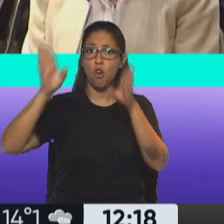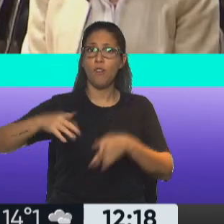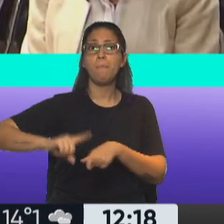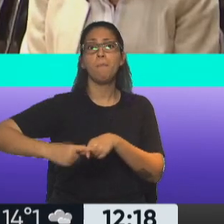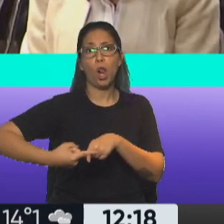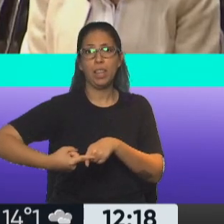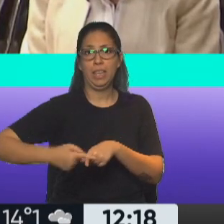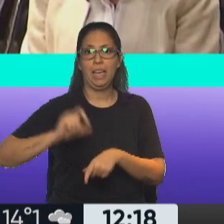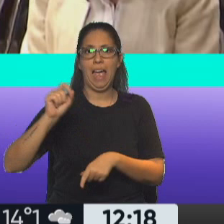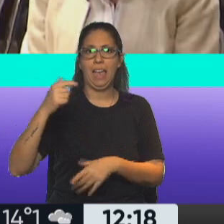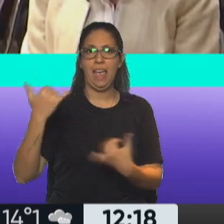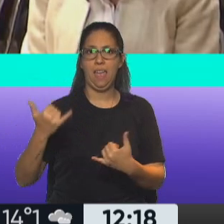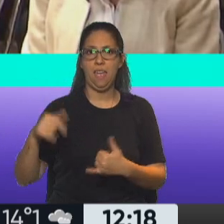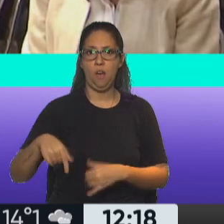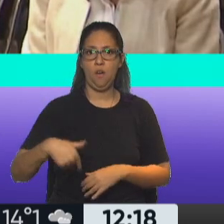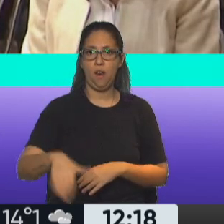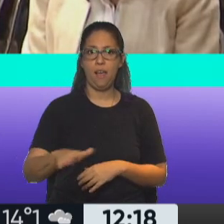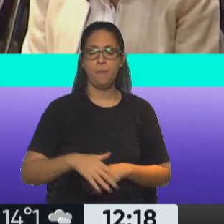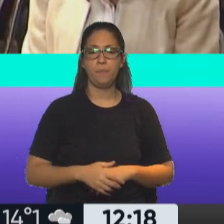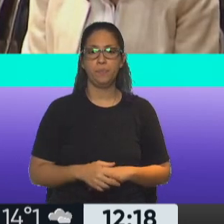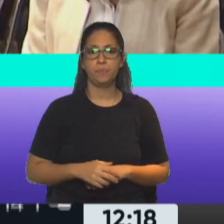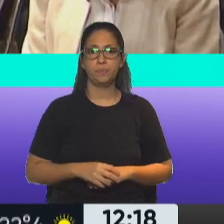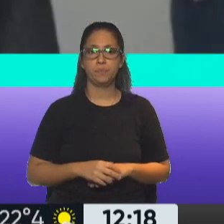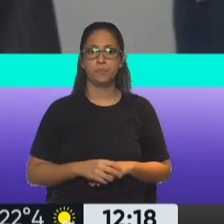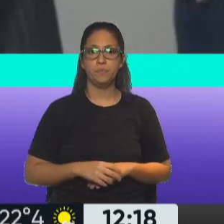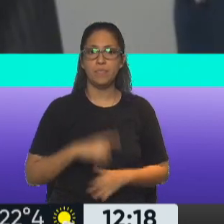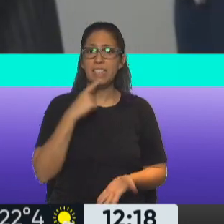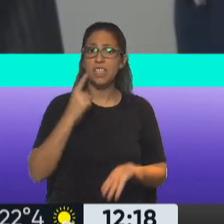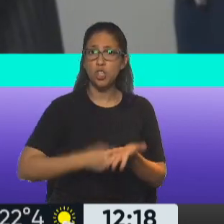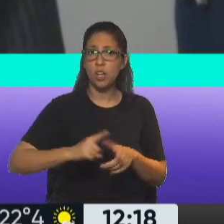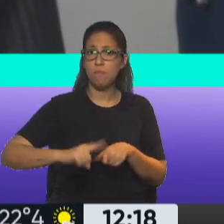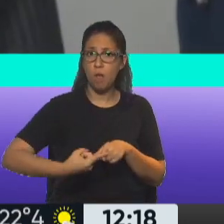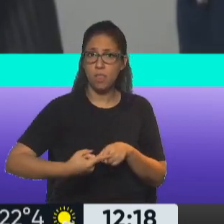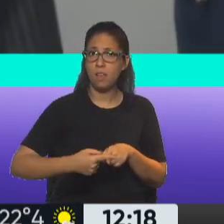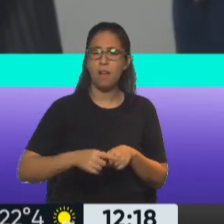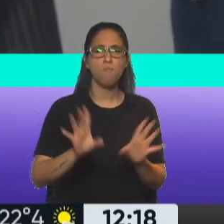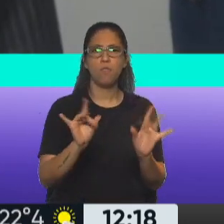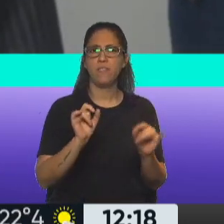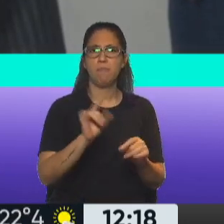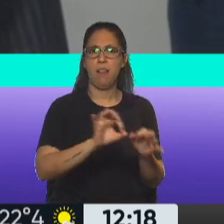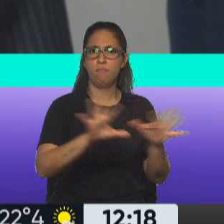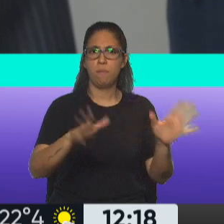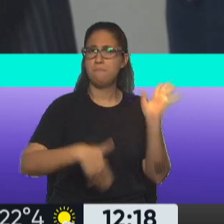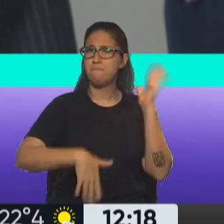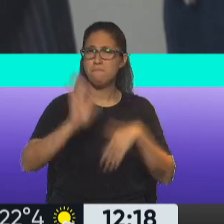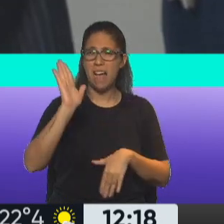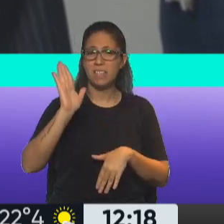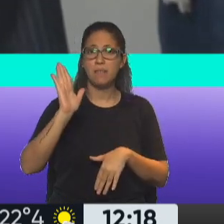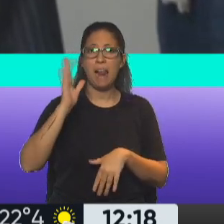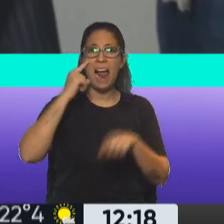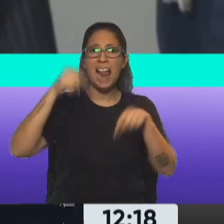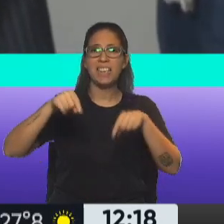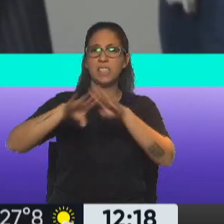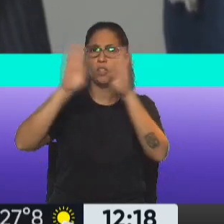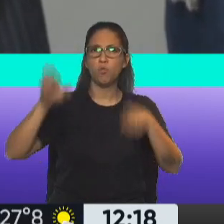estamos teniendo. De decisiones políticas que son muy complejas para la democracia y sobre todo de avasallamiento institucional